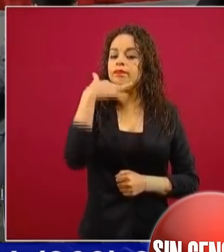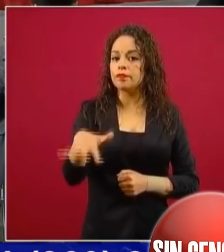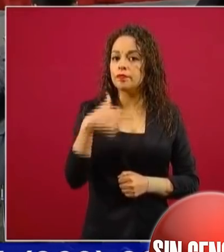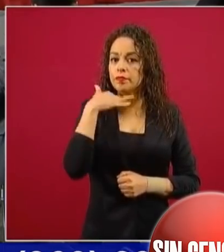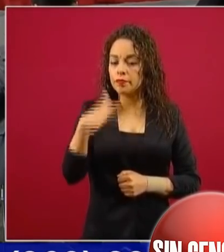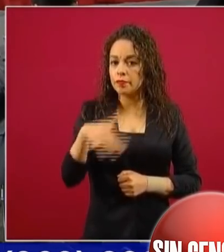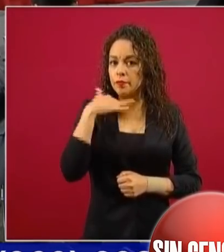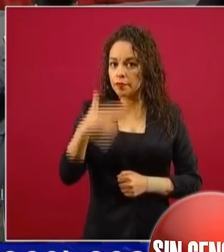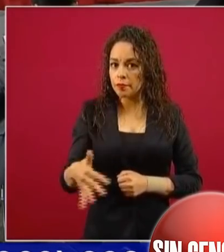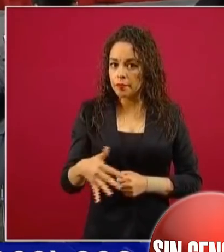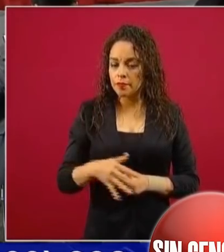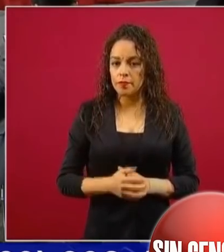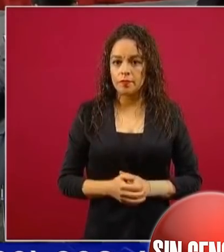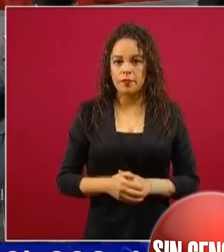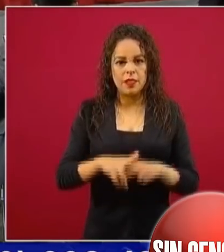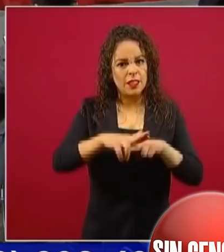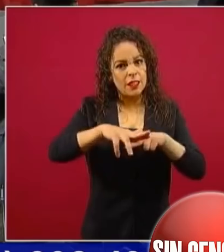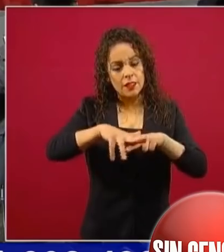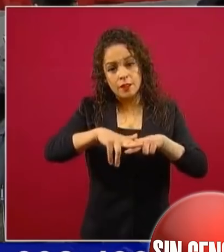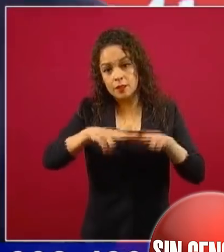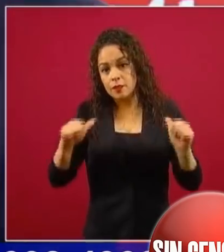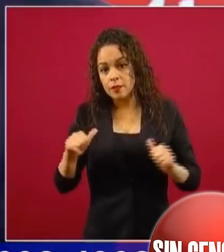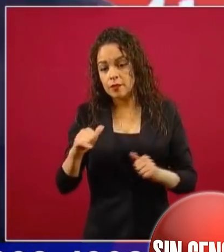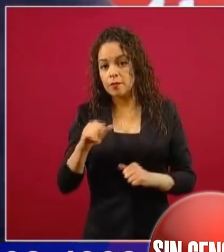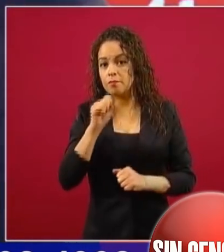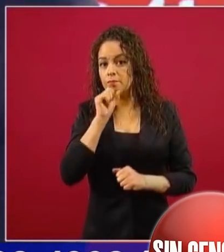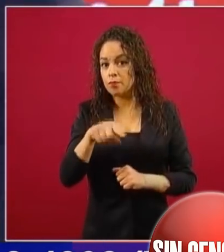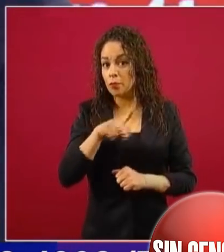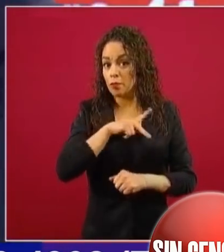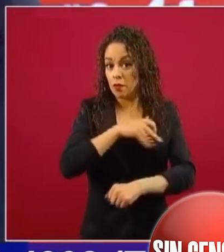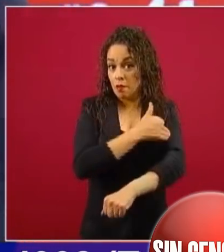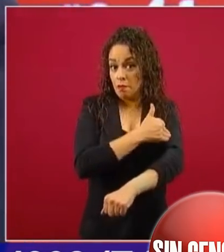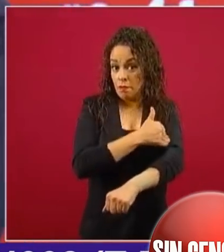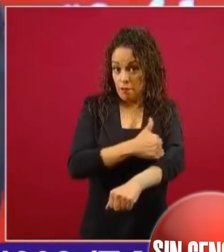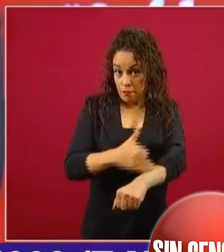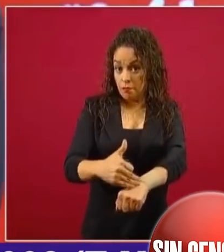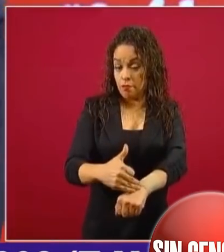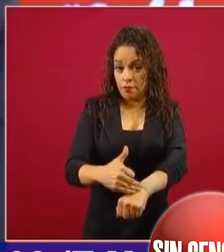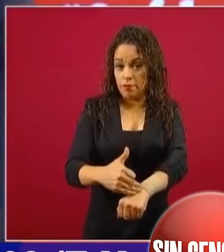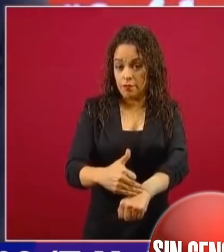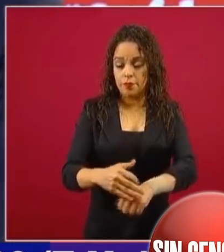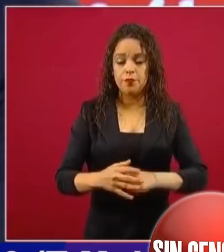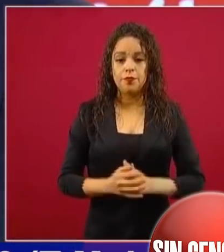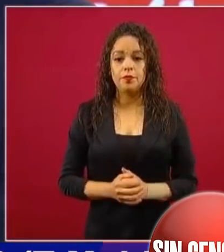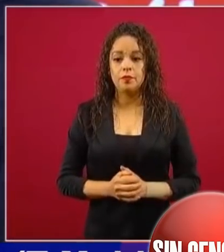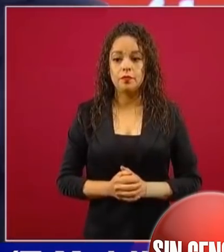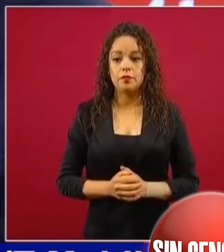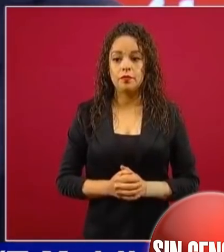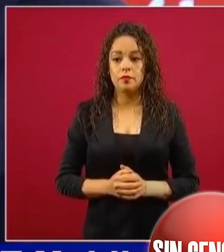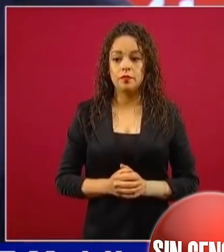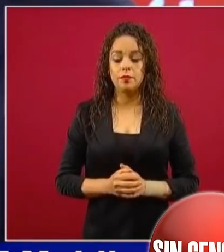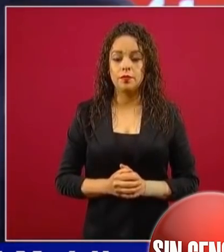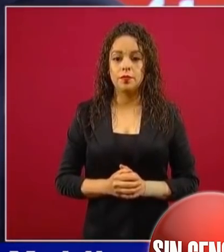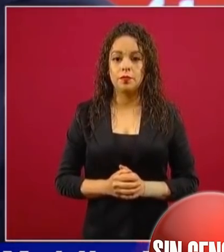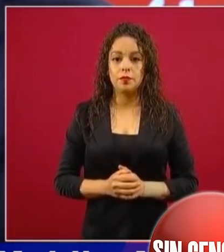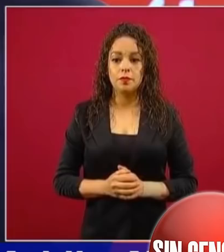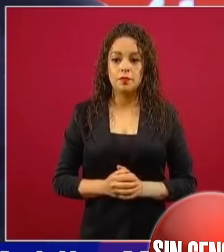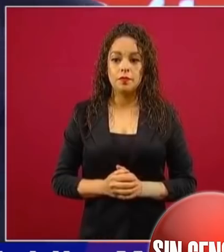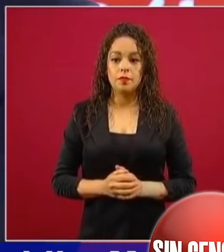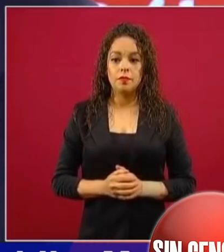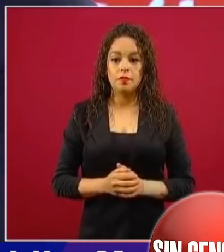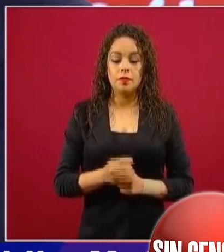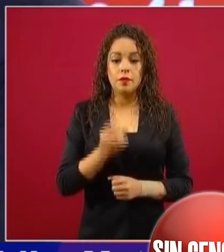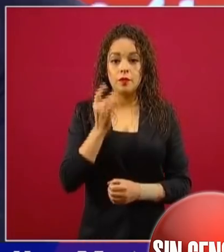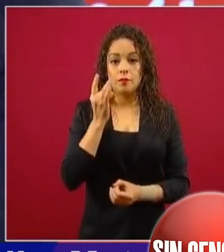ni siquiera de mi familia, que solo me hacía cargo de mi